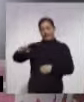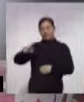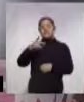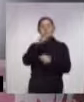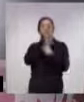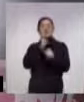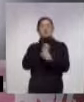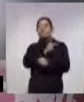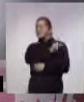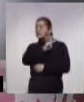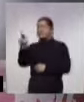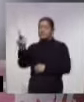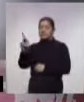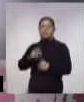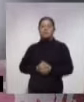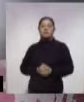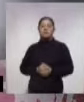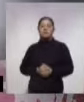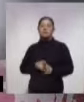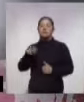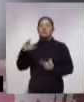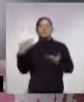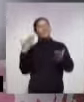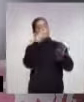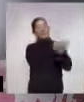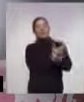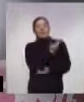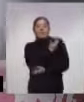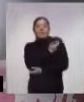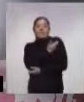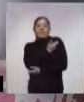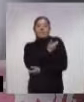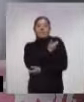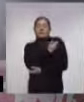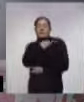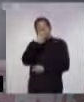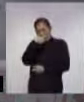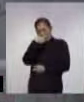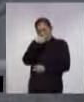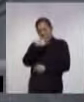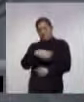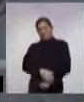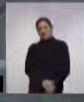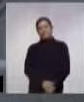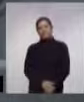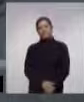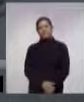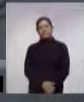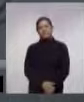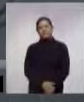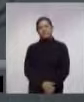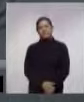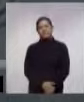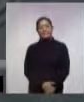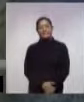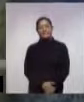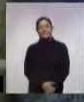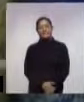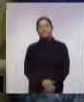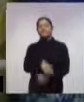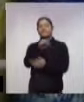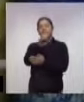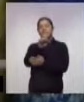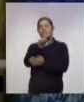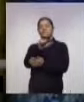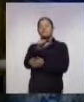exhorta a toda la población a que acuda a vacunarse contra la influenza. La Secretaría de Salud del